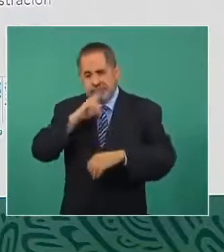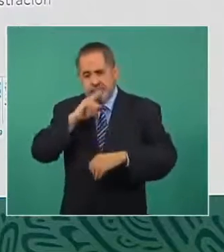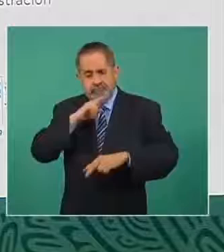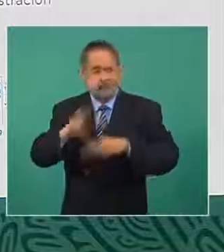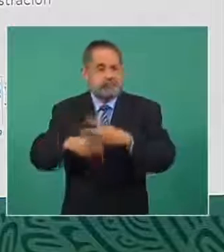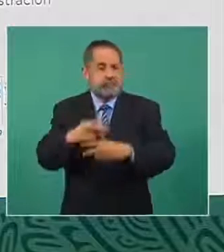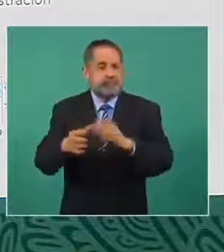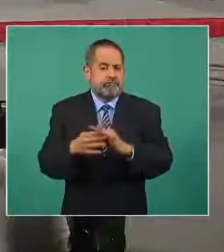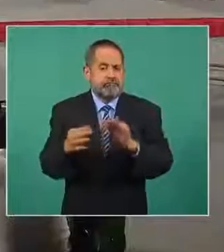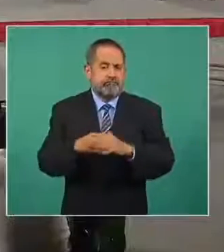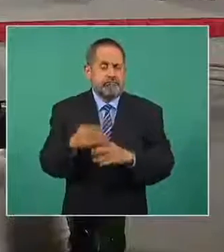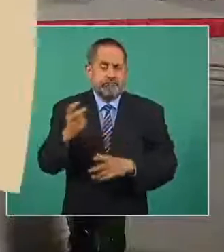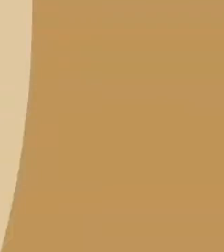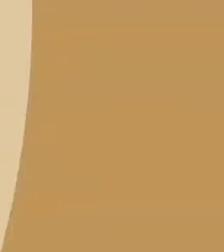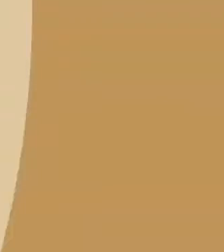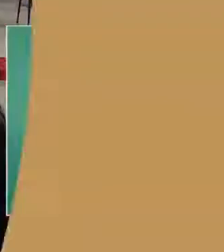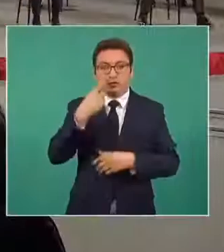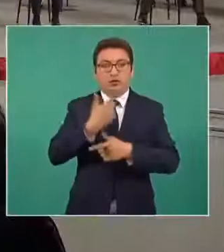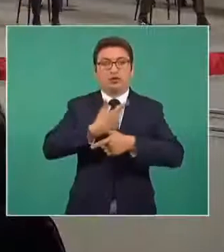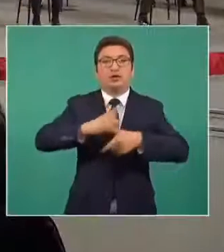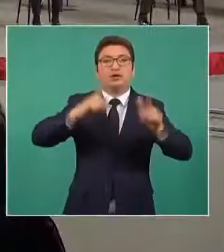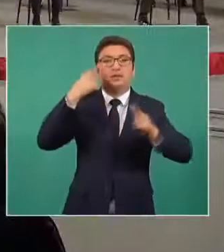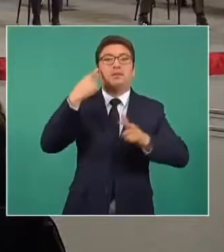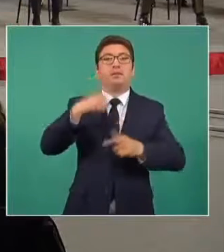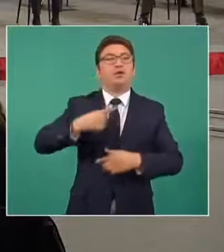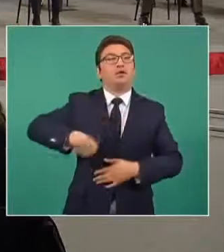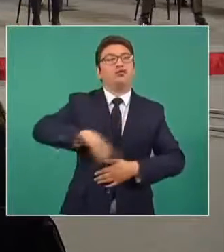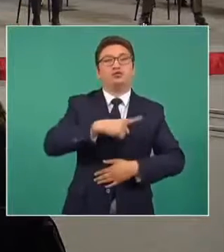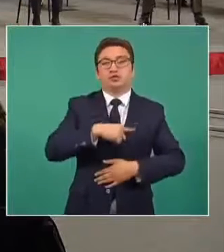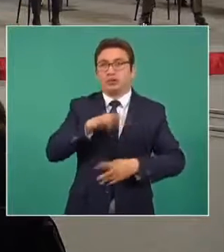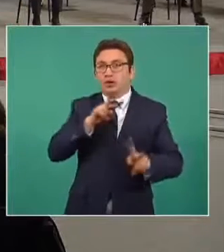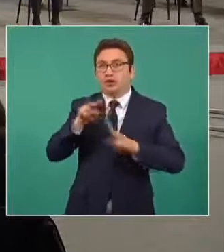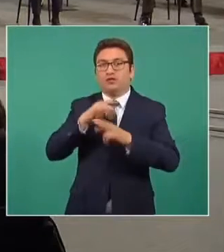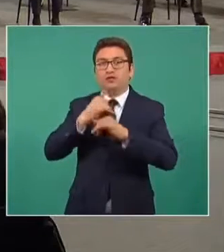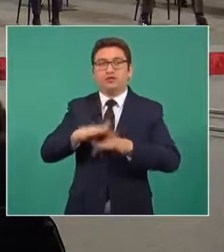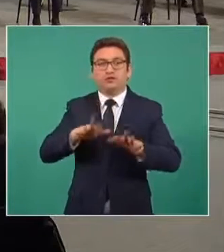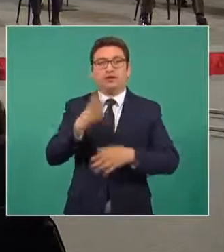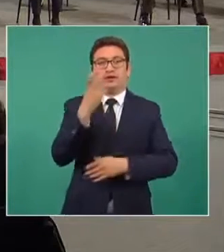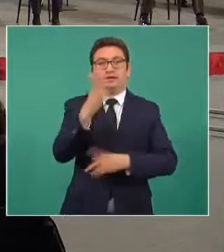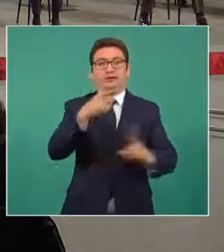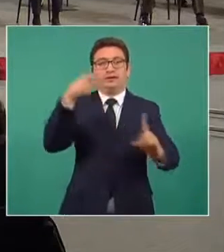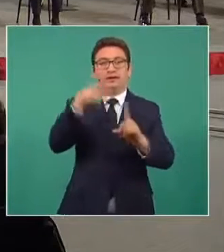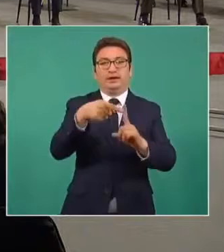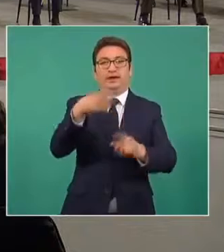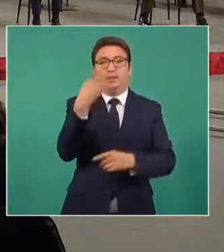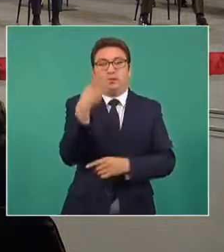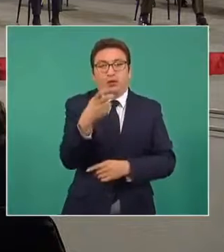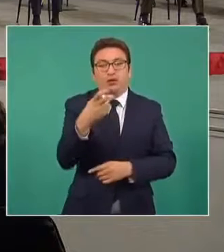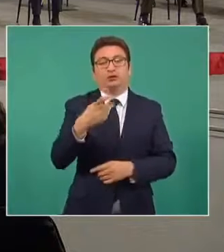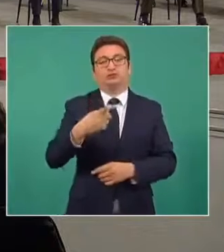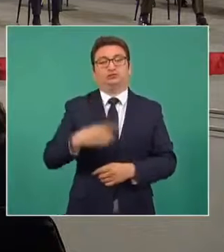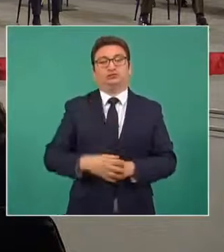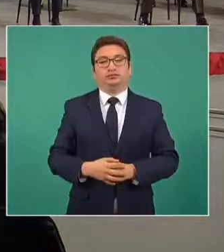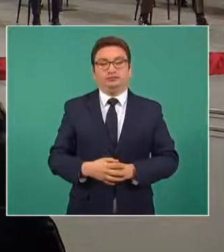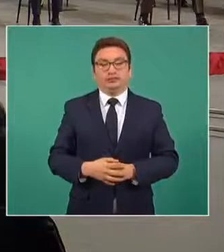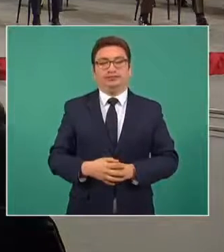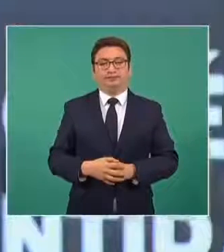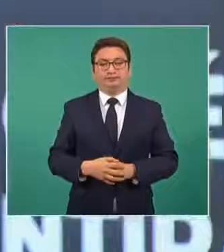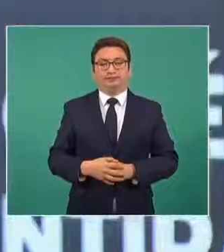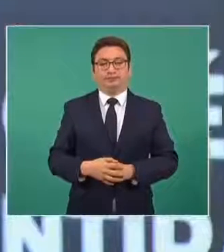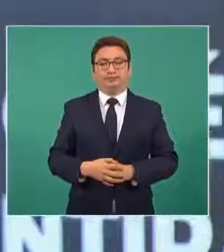las diferentes fiscalías estatales. En la sección ¿Quién es quién en las mentiras de la semana? Se aclaró información